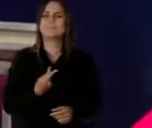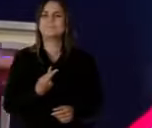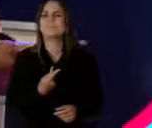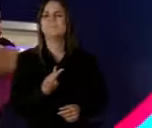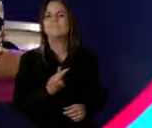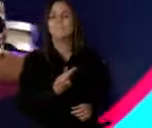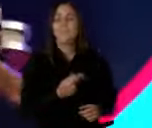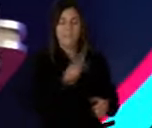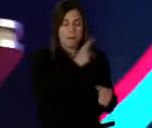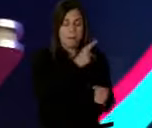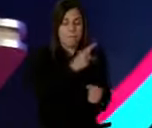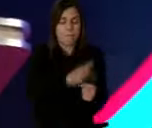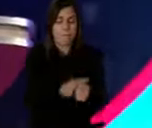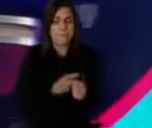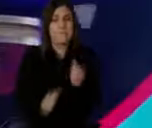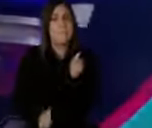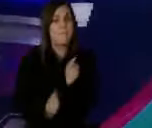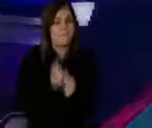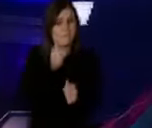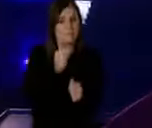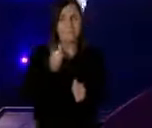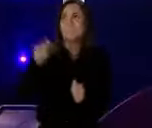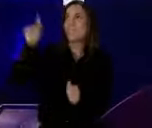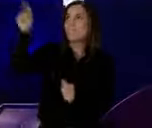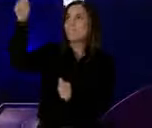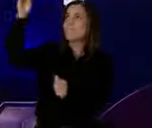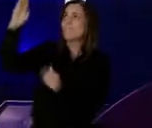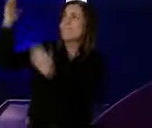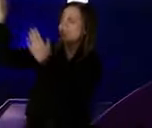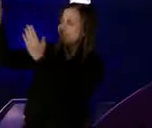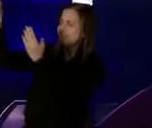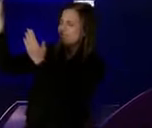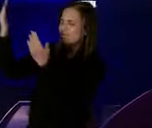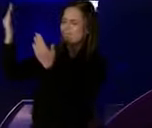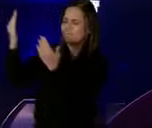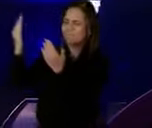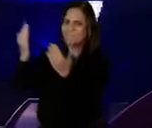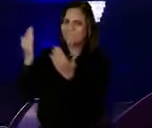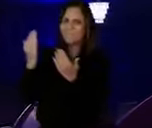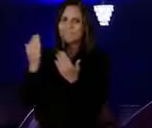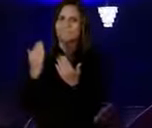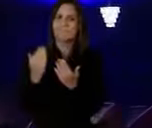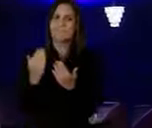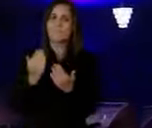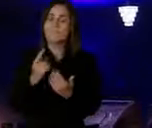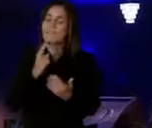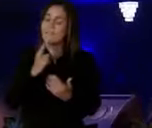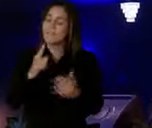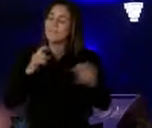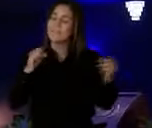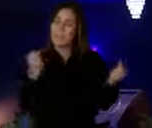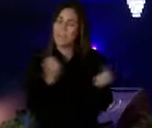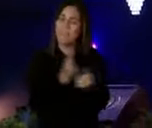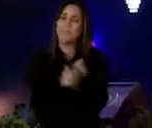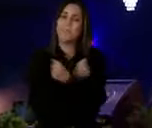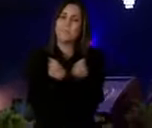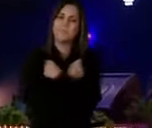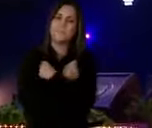La fuerza mayor proviene de Dios y es el amor.